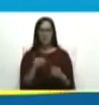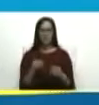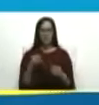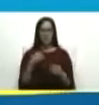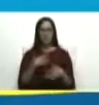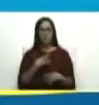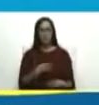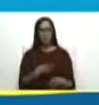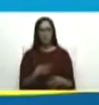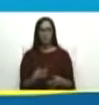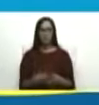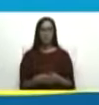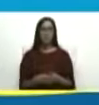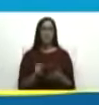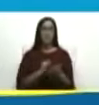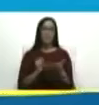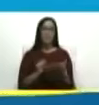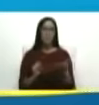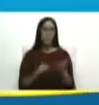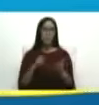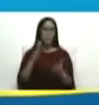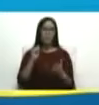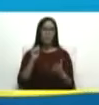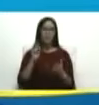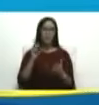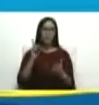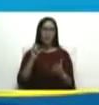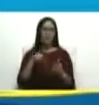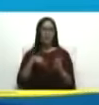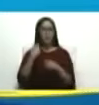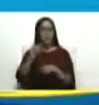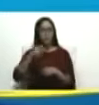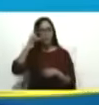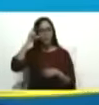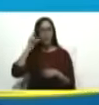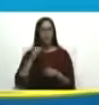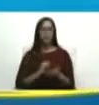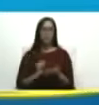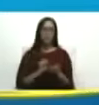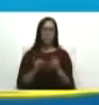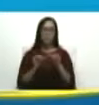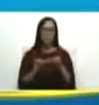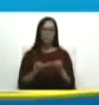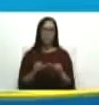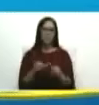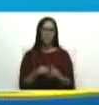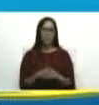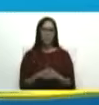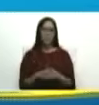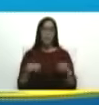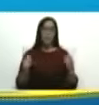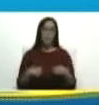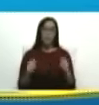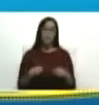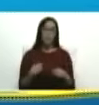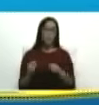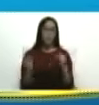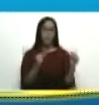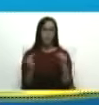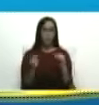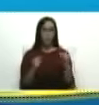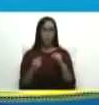Tenlo ahí, y firmamos en Barbados el otro día. Firmamos ahí mismo en Barbados, apostando al diálogo.